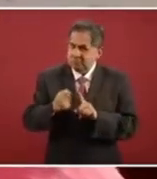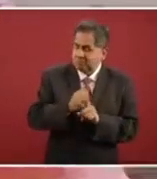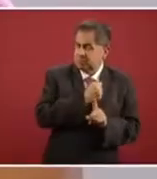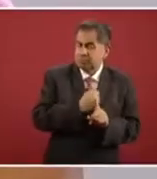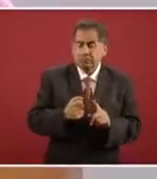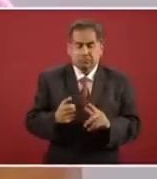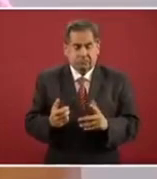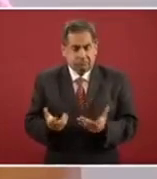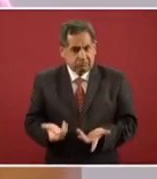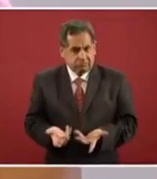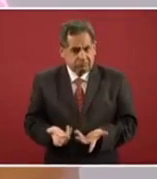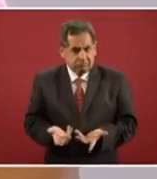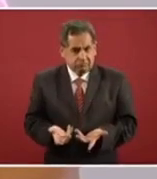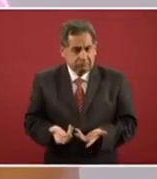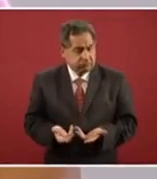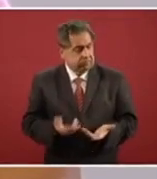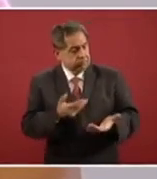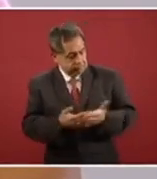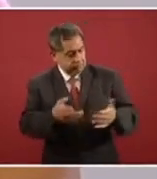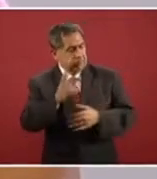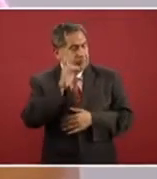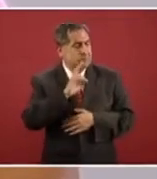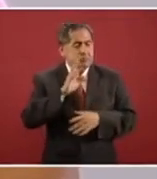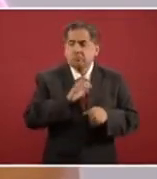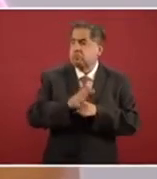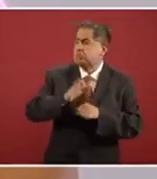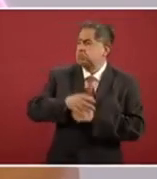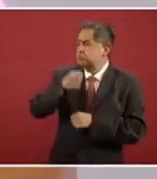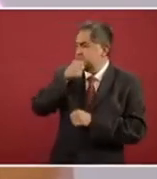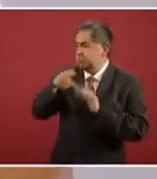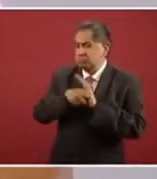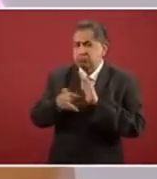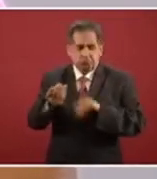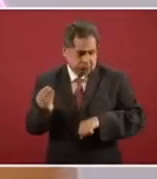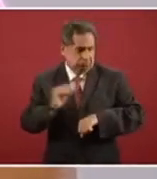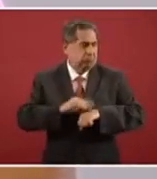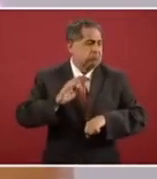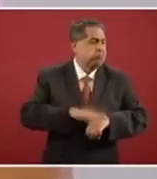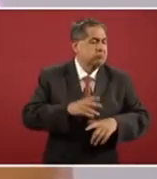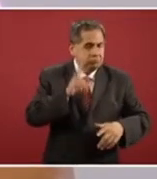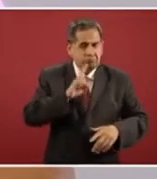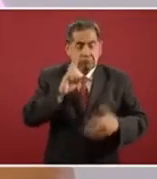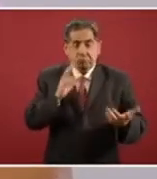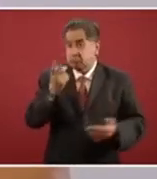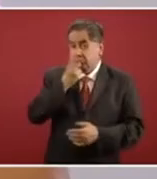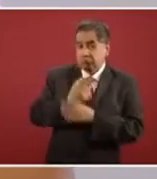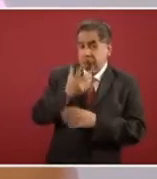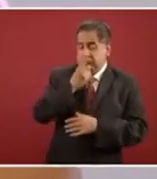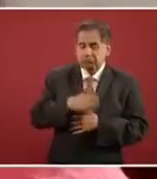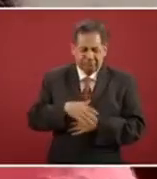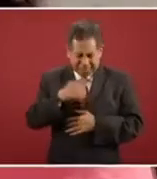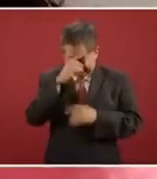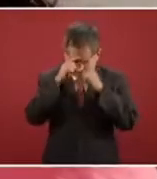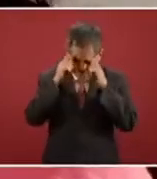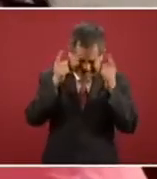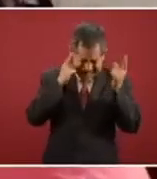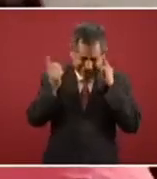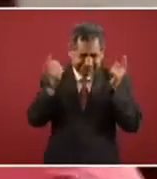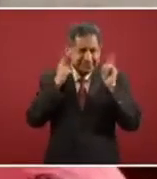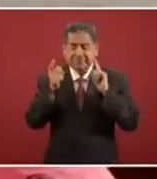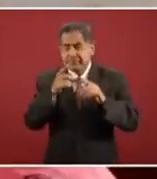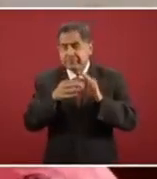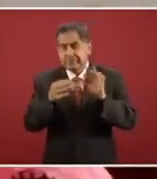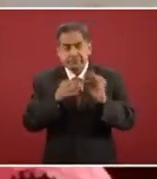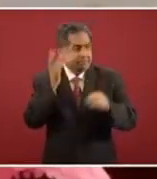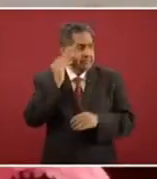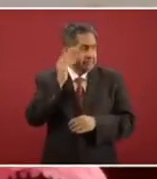decían, ahora a ver qué periodista echaba más chile en esto, así decían. Y escuchaba yo, pues muchas cosas escuchaba yo cuando